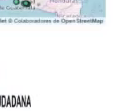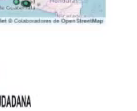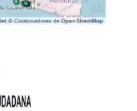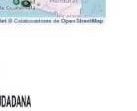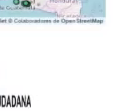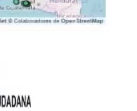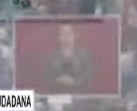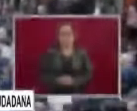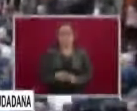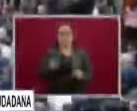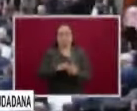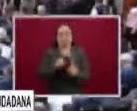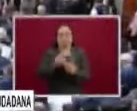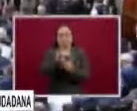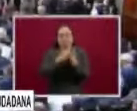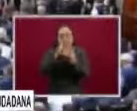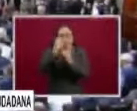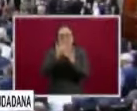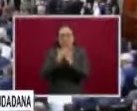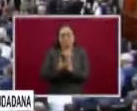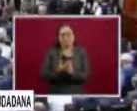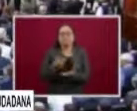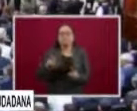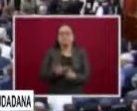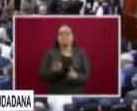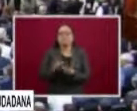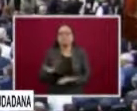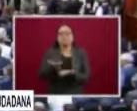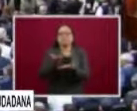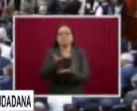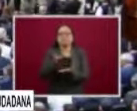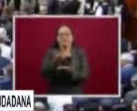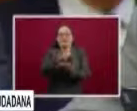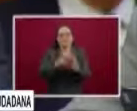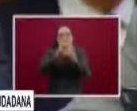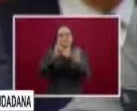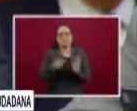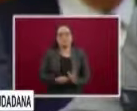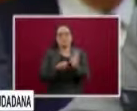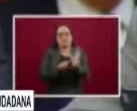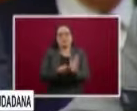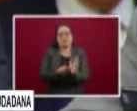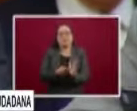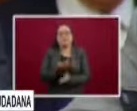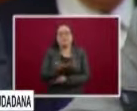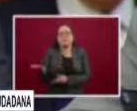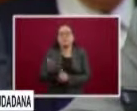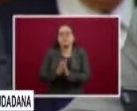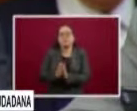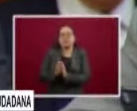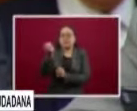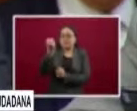están prácticamente con epicentro en la Ciudad de México, no hay un mecanismo de alertamiento, y aunque la magnitud es relativamente baja, los percibimos de